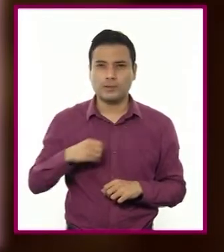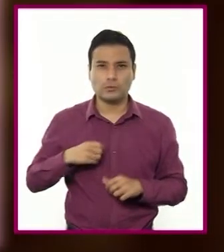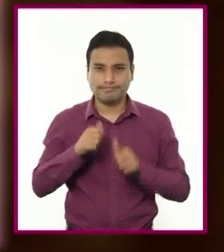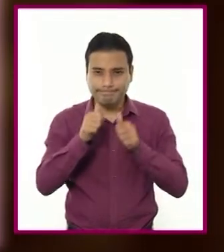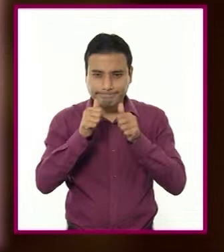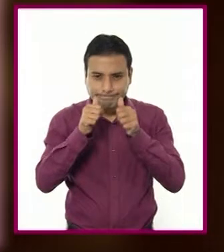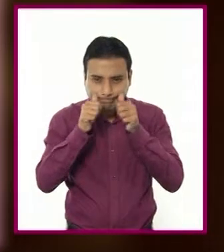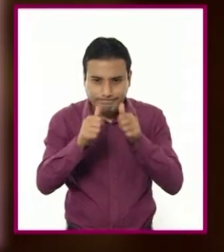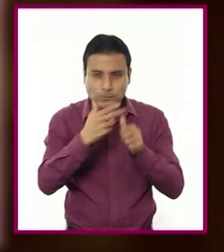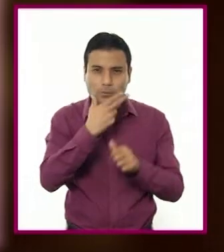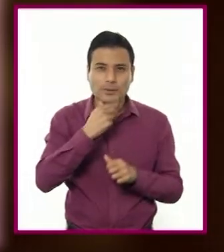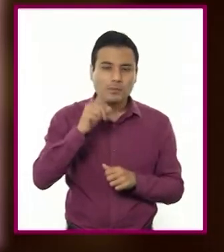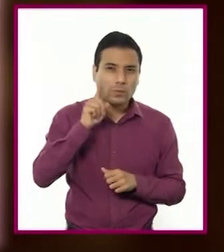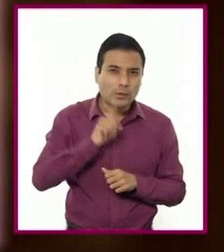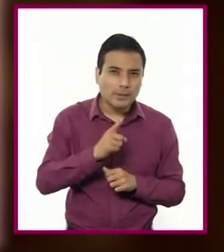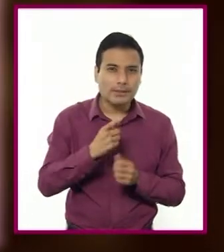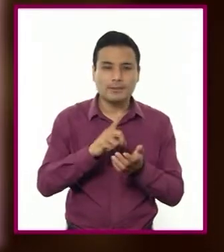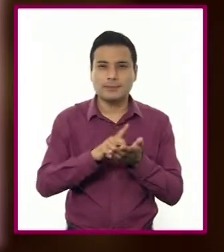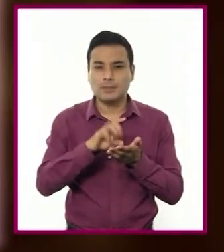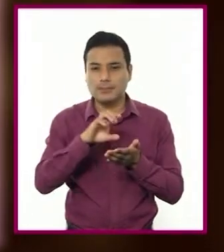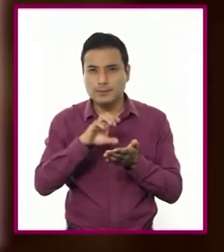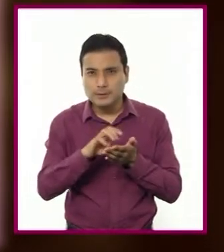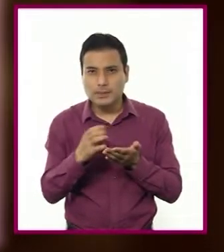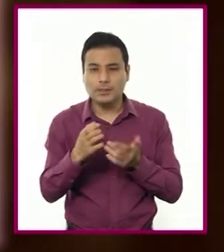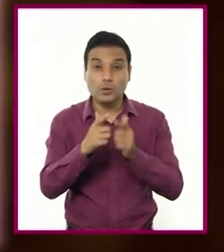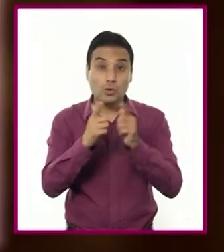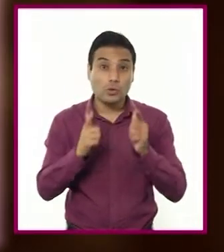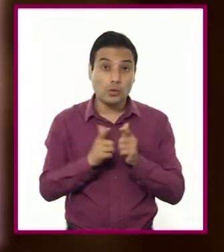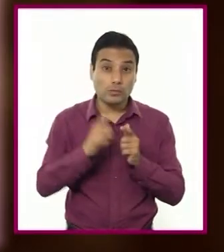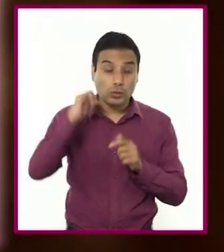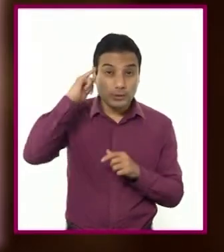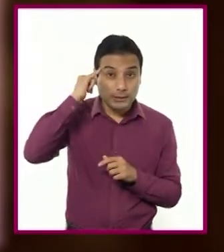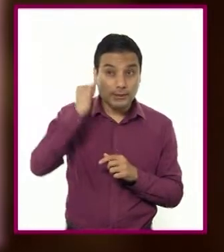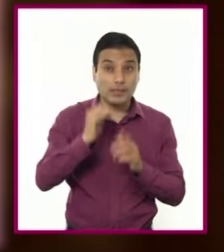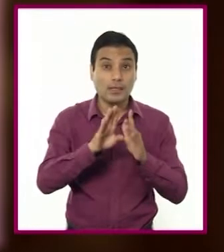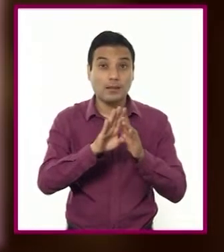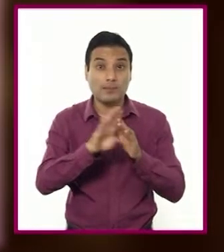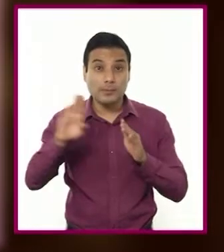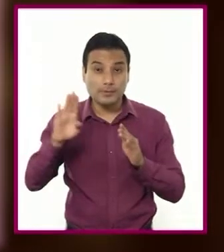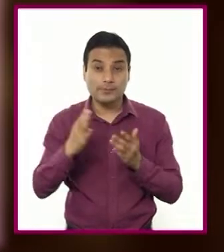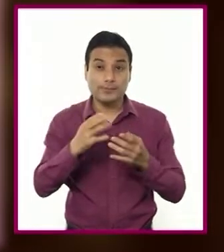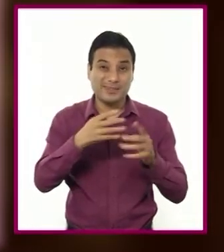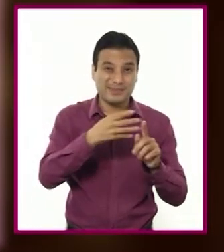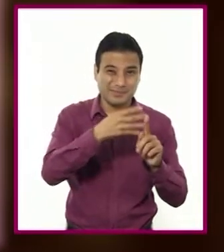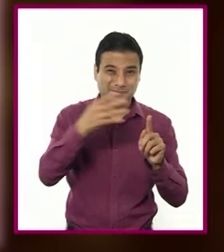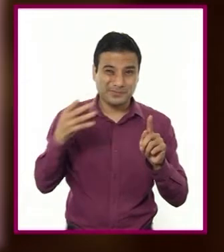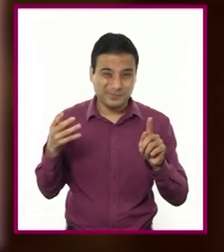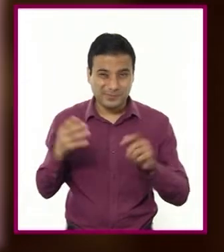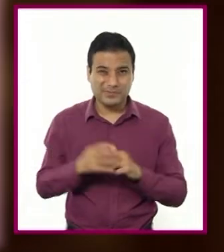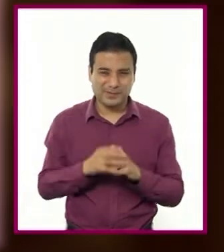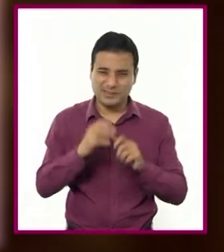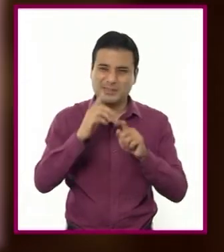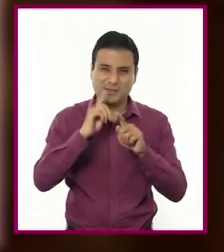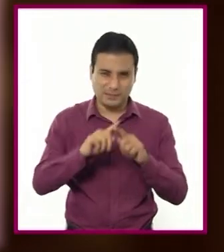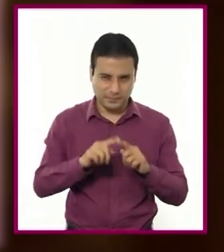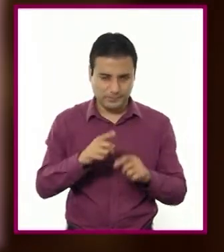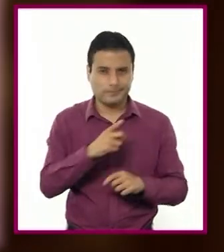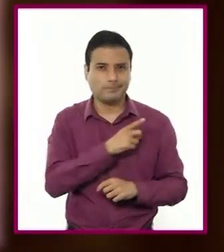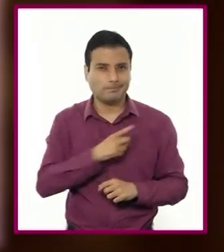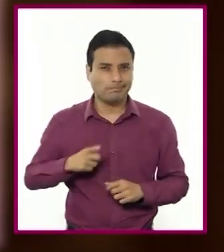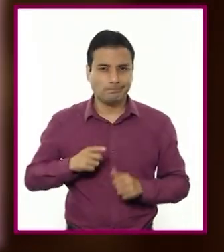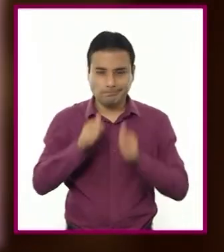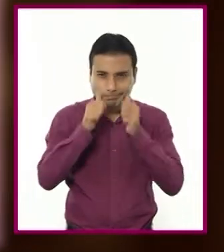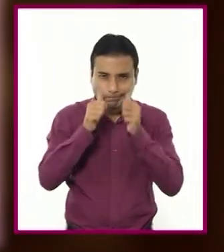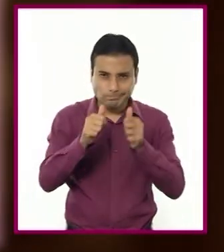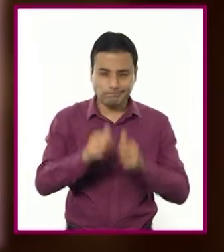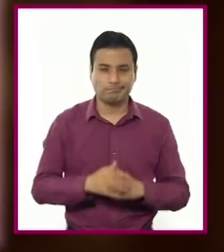género, discapacidades, pertenencia a un pueblo indígena, migración, orientaciones sexuales diversas, entre otras.